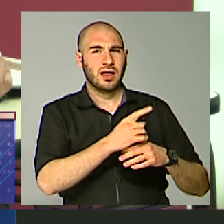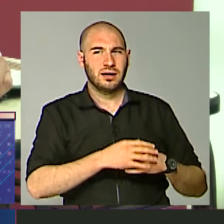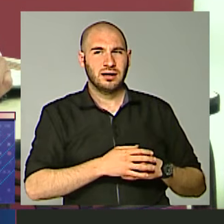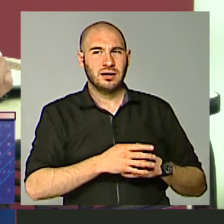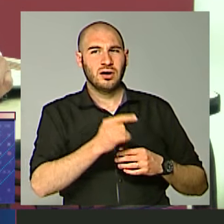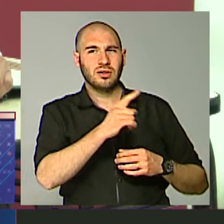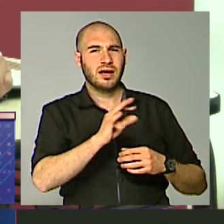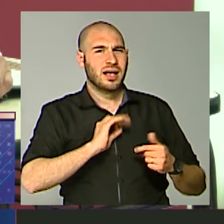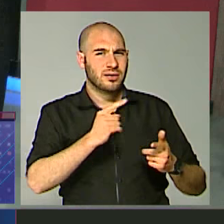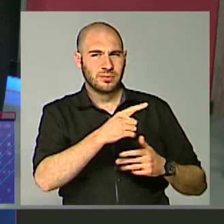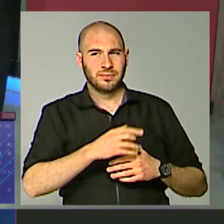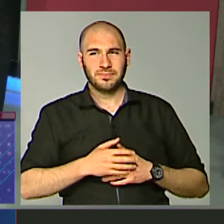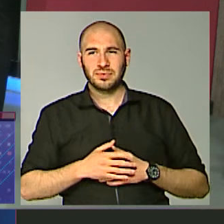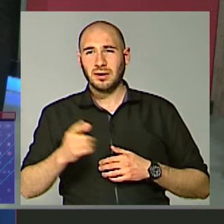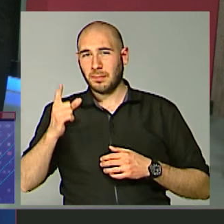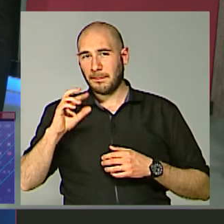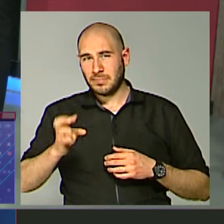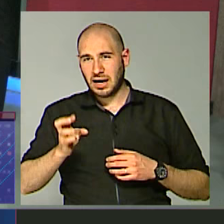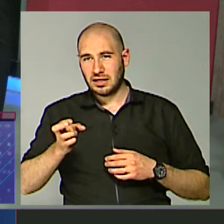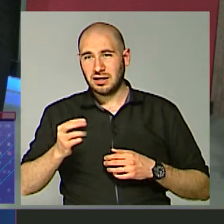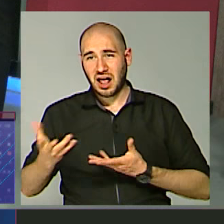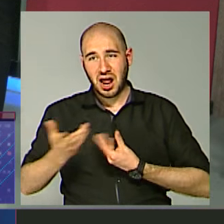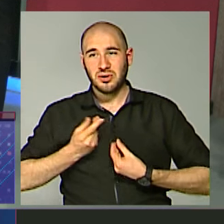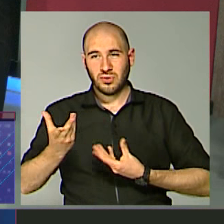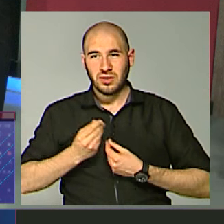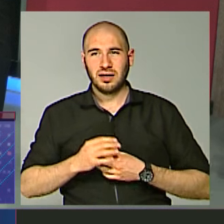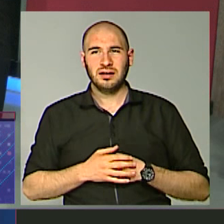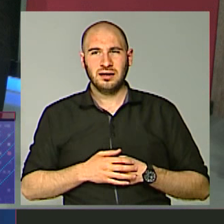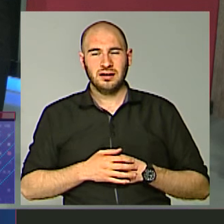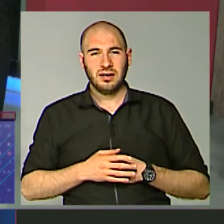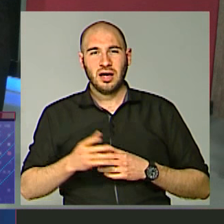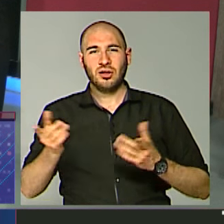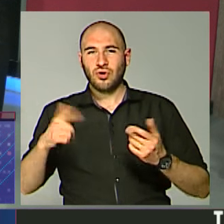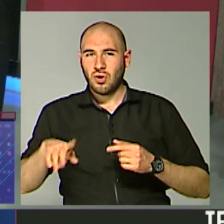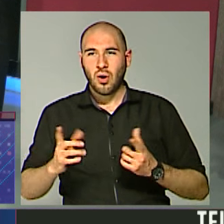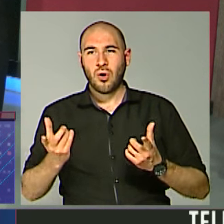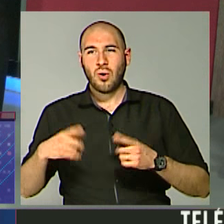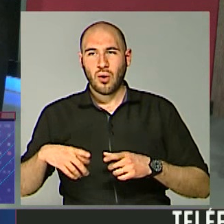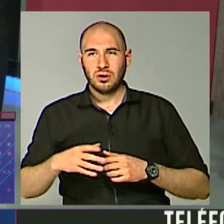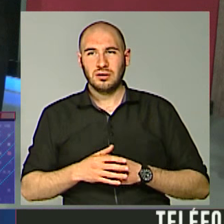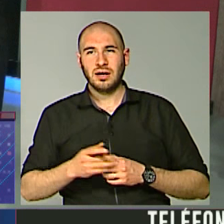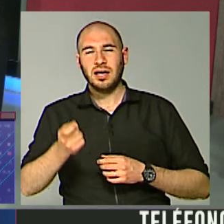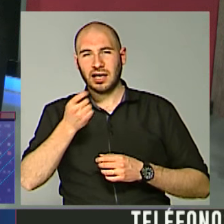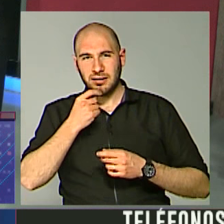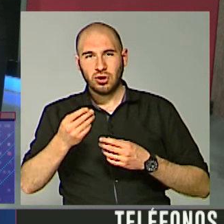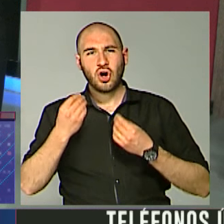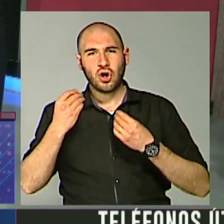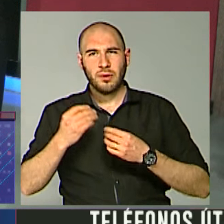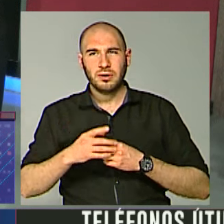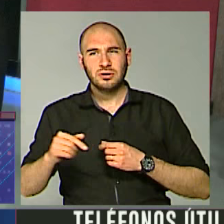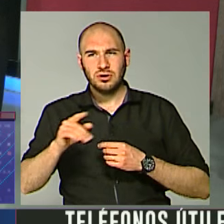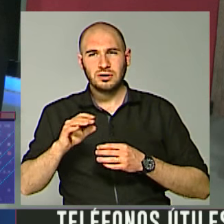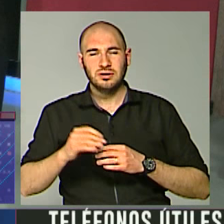que usted tiene? Los papás colaboran, todos los papás se juntan, dan el ejemplo de cómo